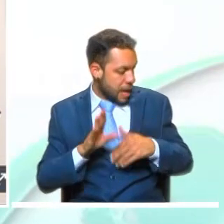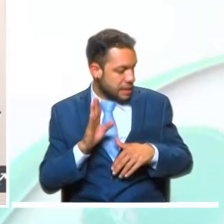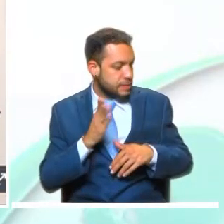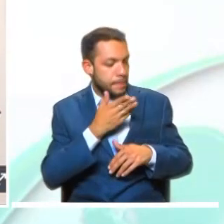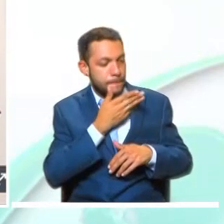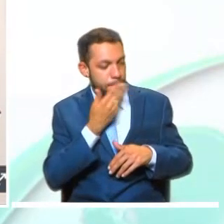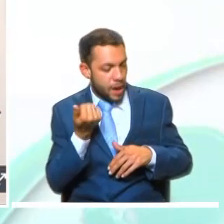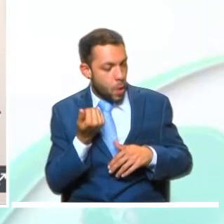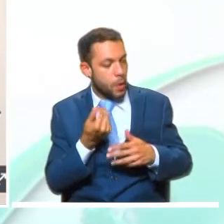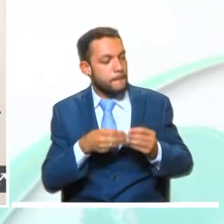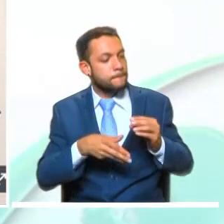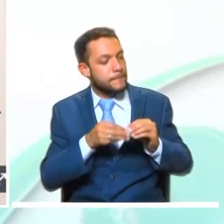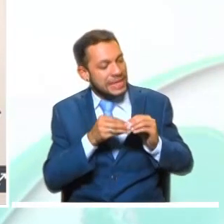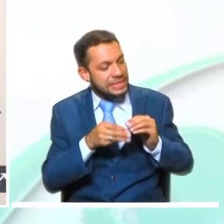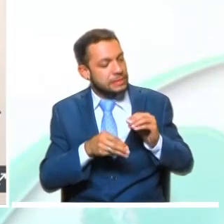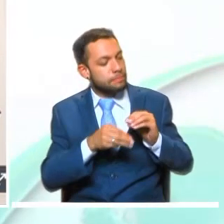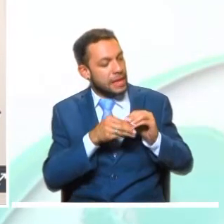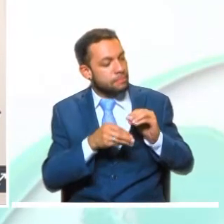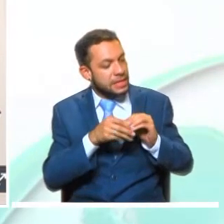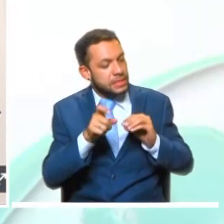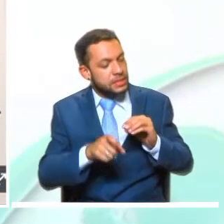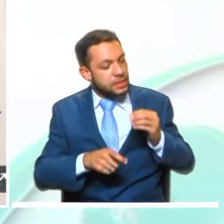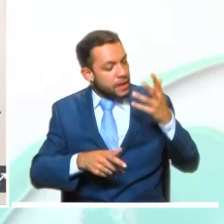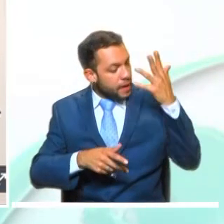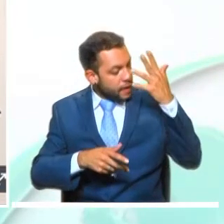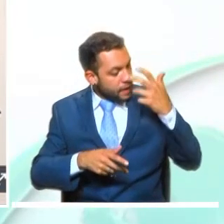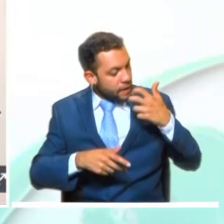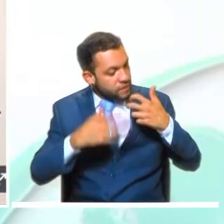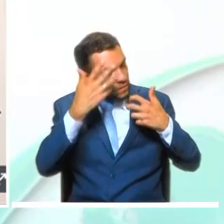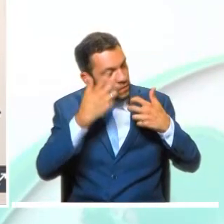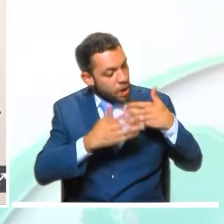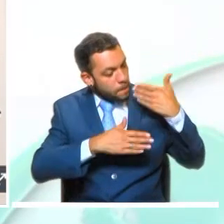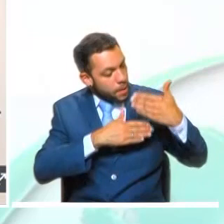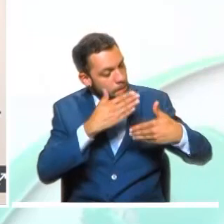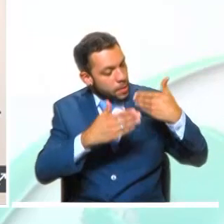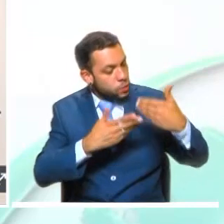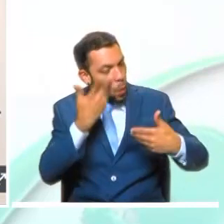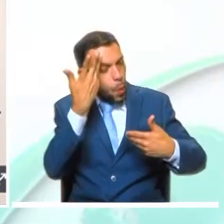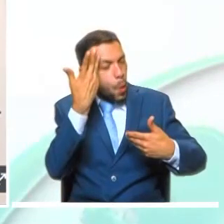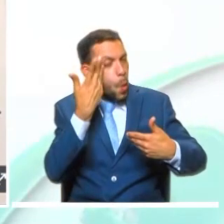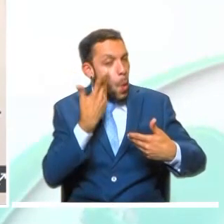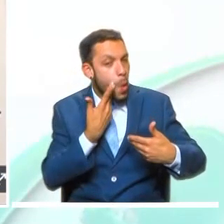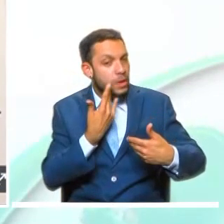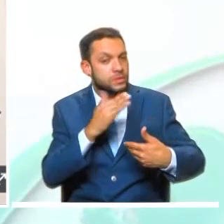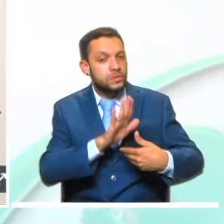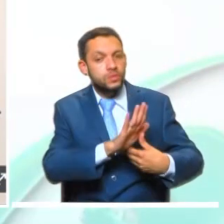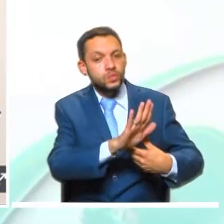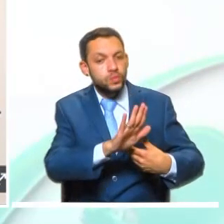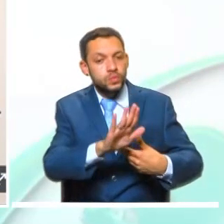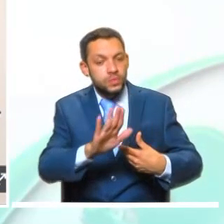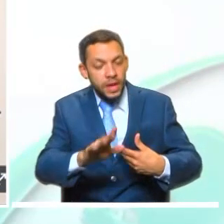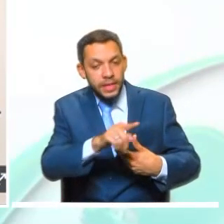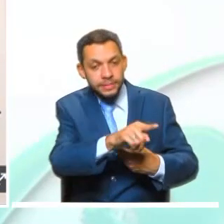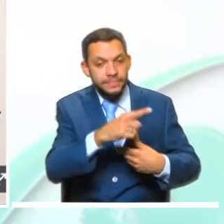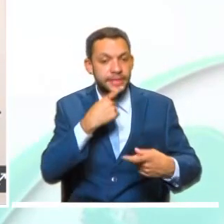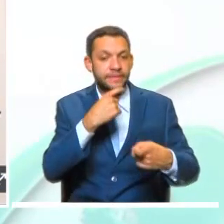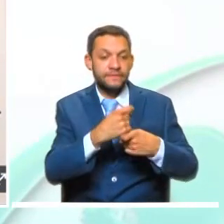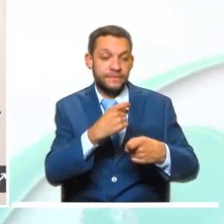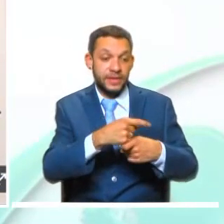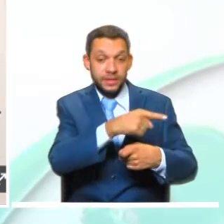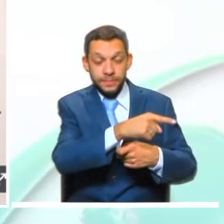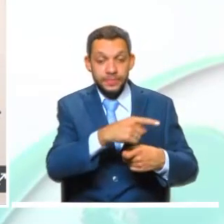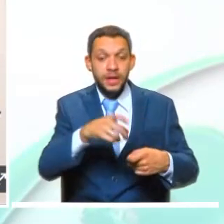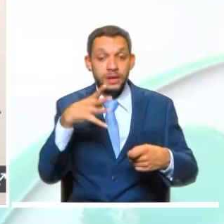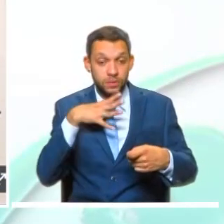que falte y no que sobre porque cada día ustedes los pacientes nos enseñan que es el